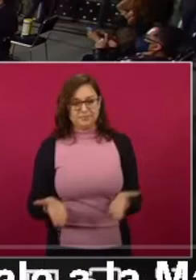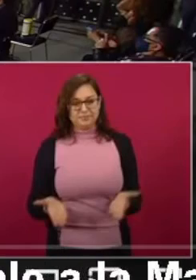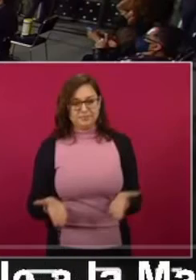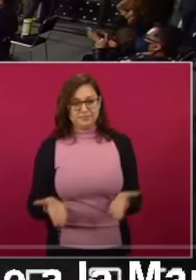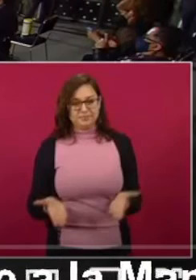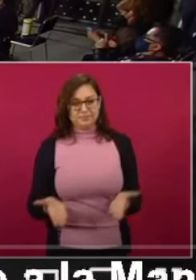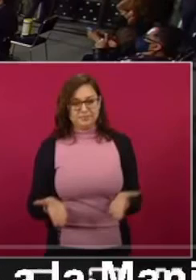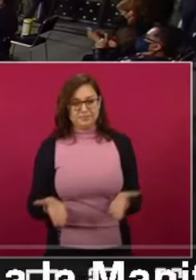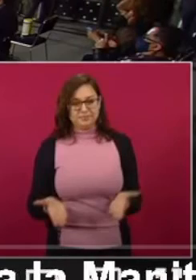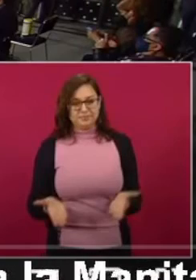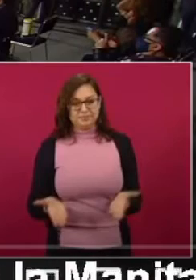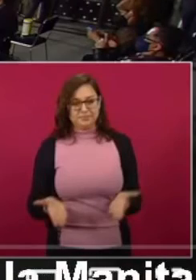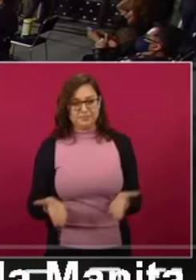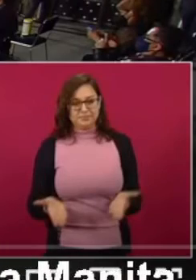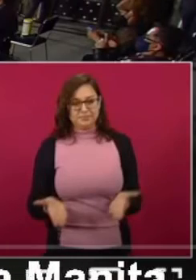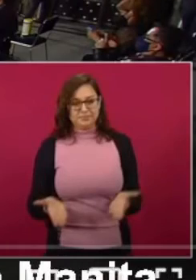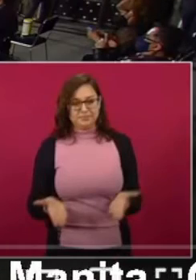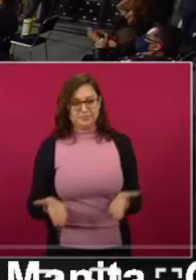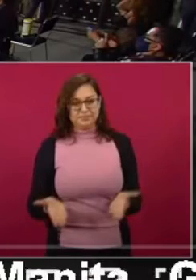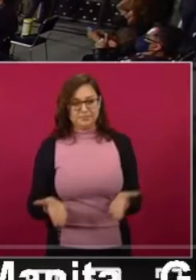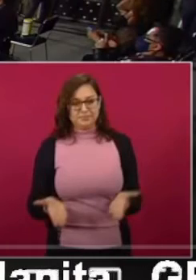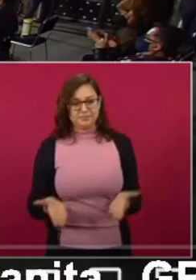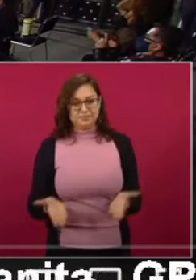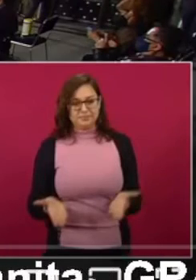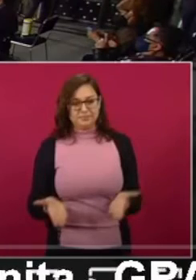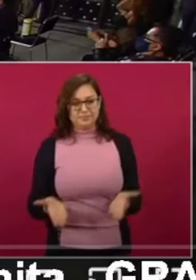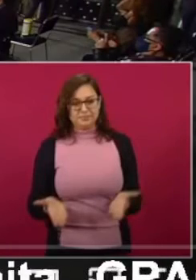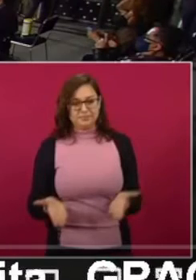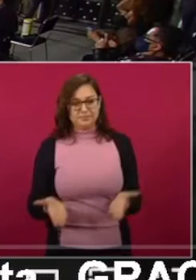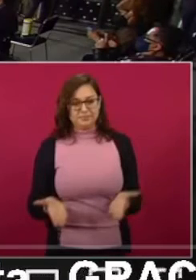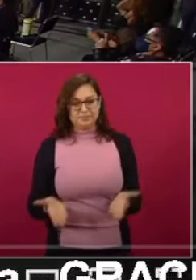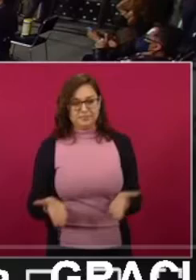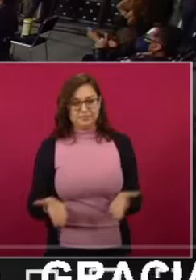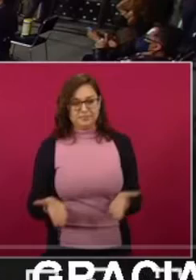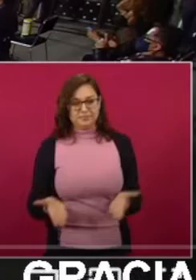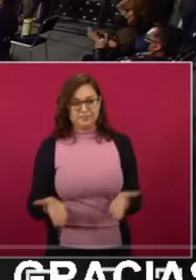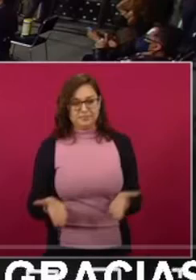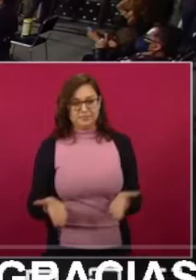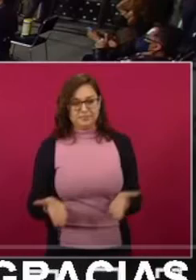haciendo el derecho que tiene